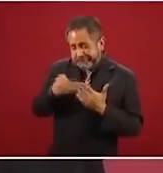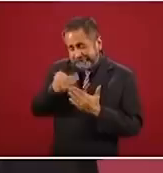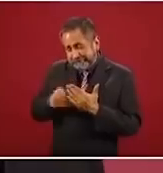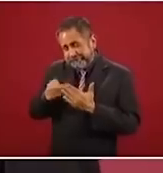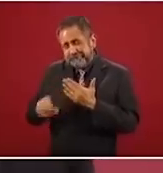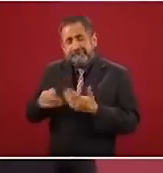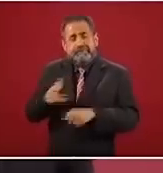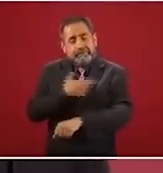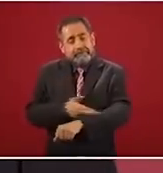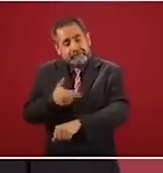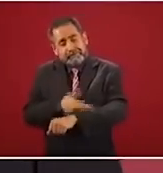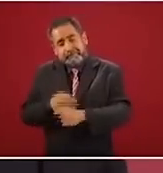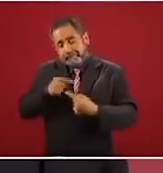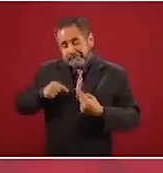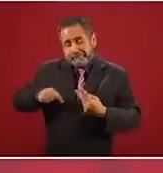que